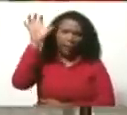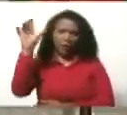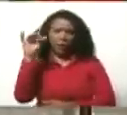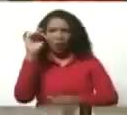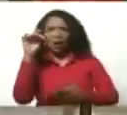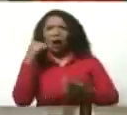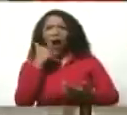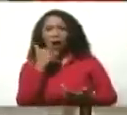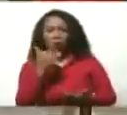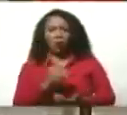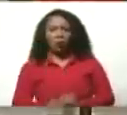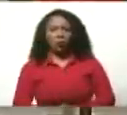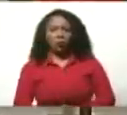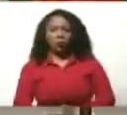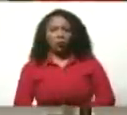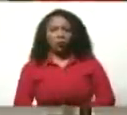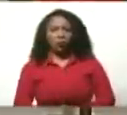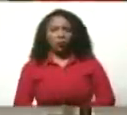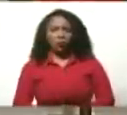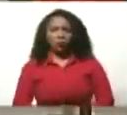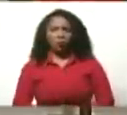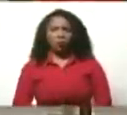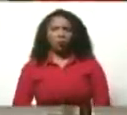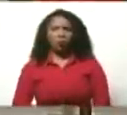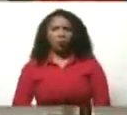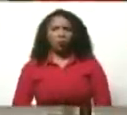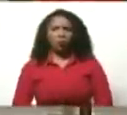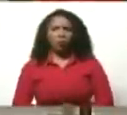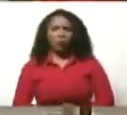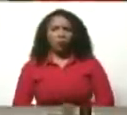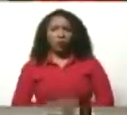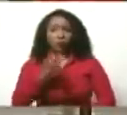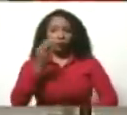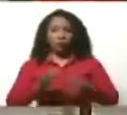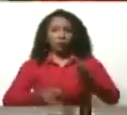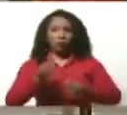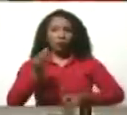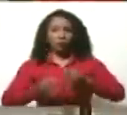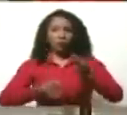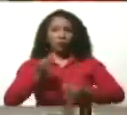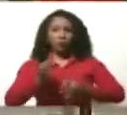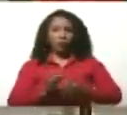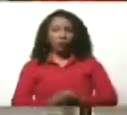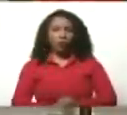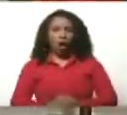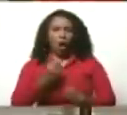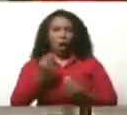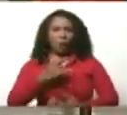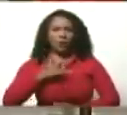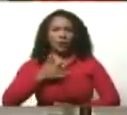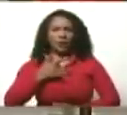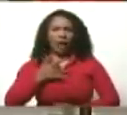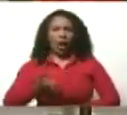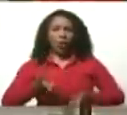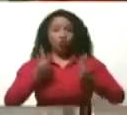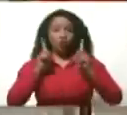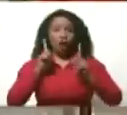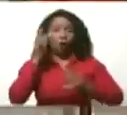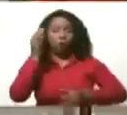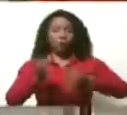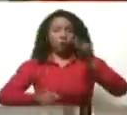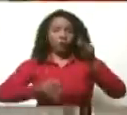burlándose de la justicia. ¿Cómo se sentirían las autoridades